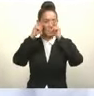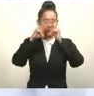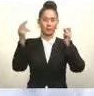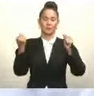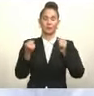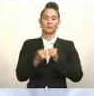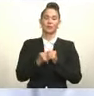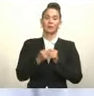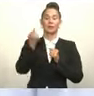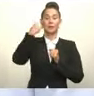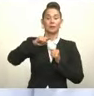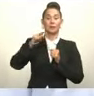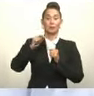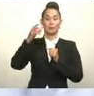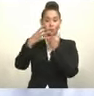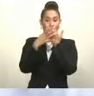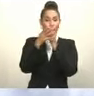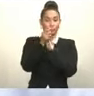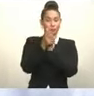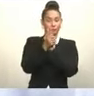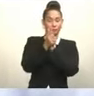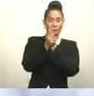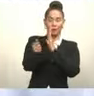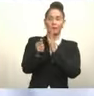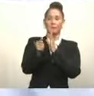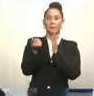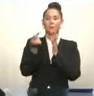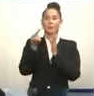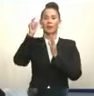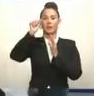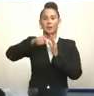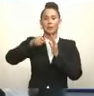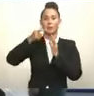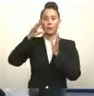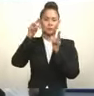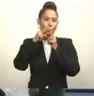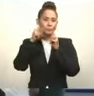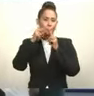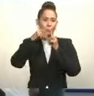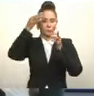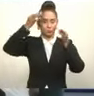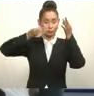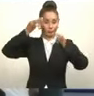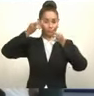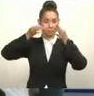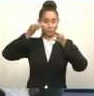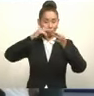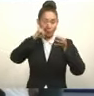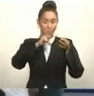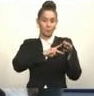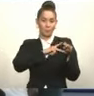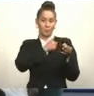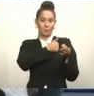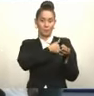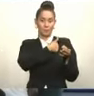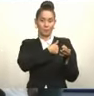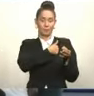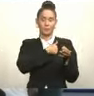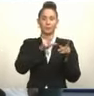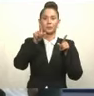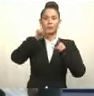valores y con la capacidad intelectual para emitir juicios bien fundamentados sobre su propio accionar y el de los